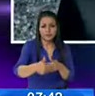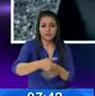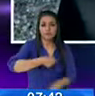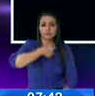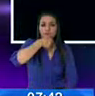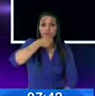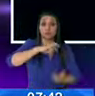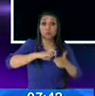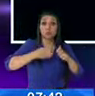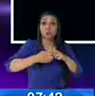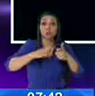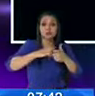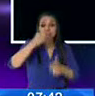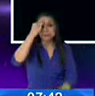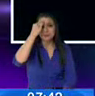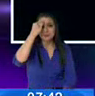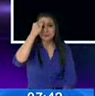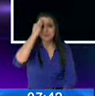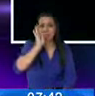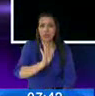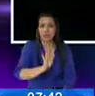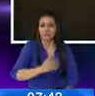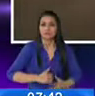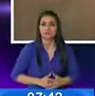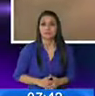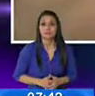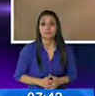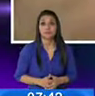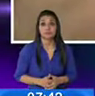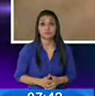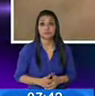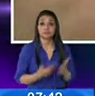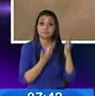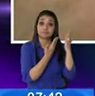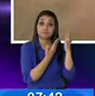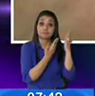tiene problemas de incapacidad mental en este momento. Así que ahí